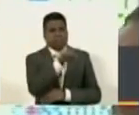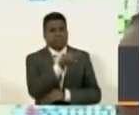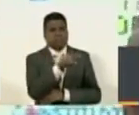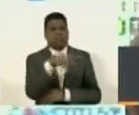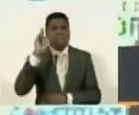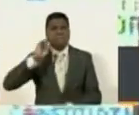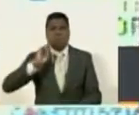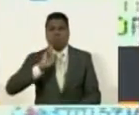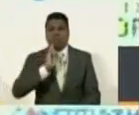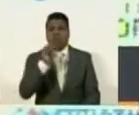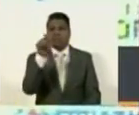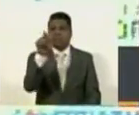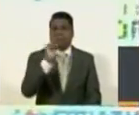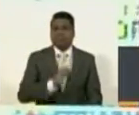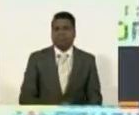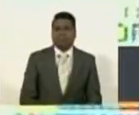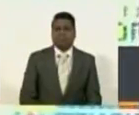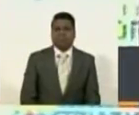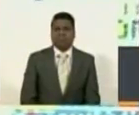Bolívar,